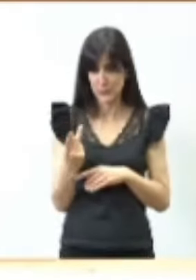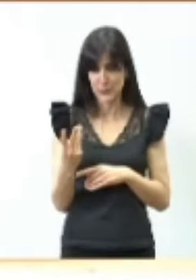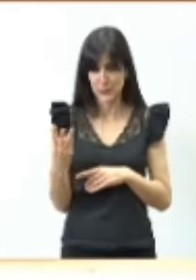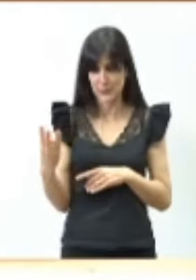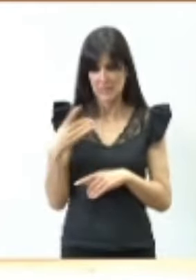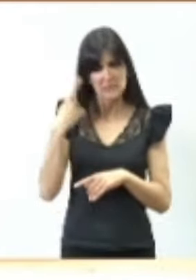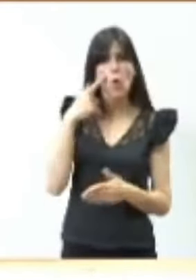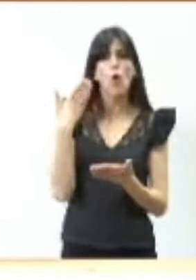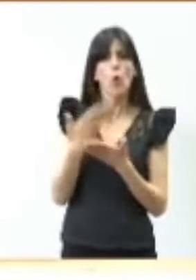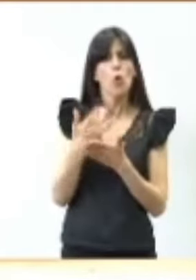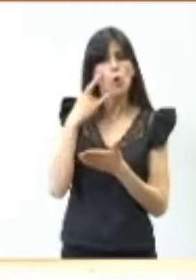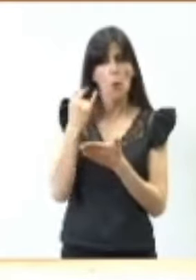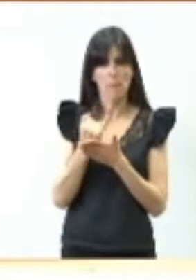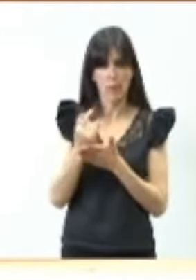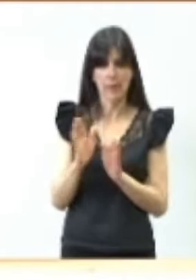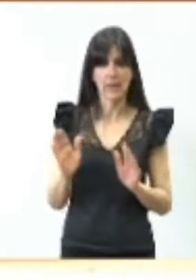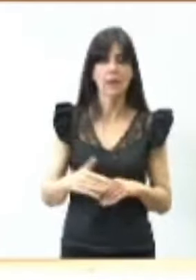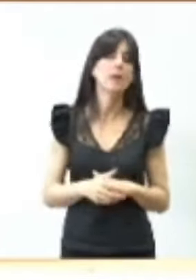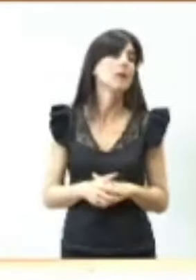corresponde el uso de la palabra.